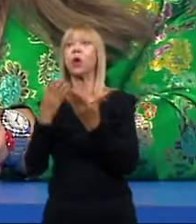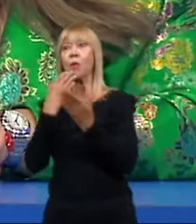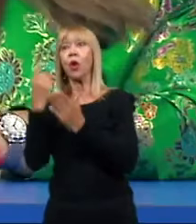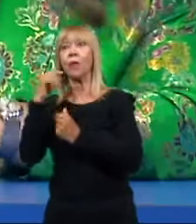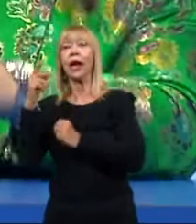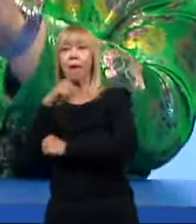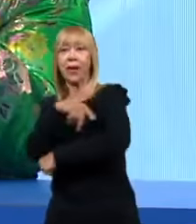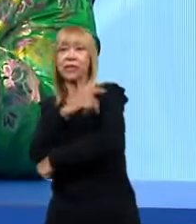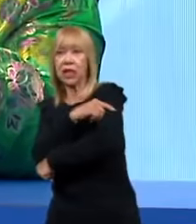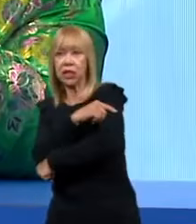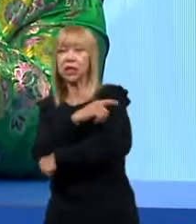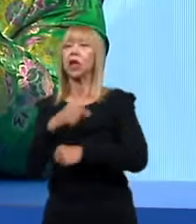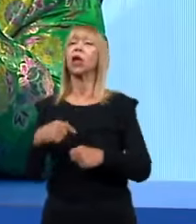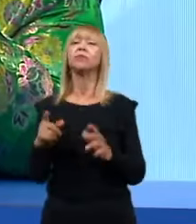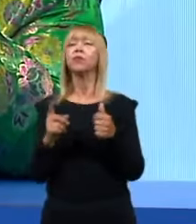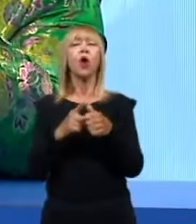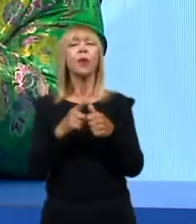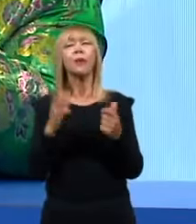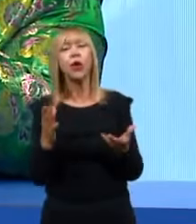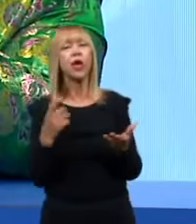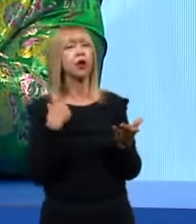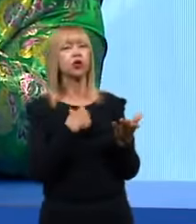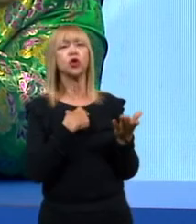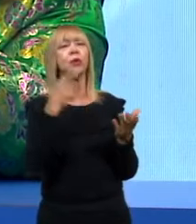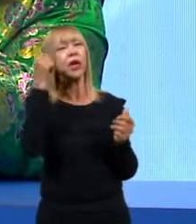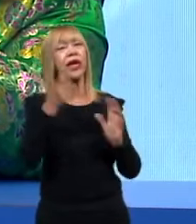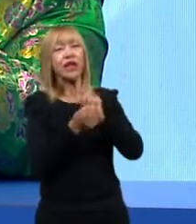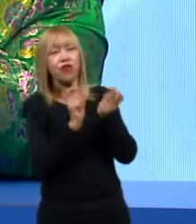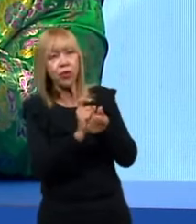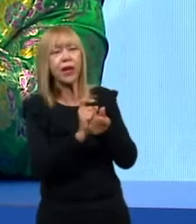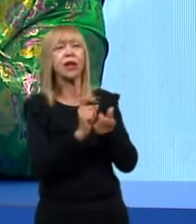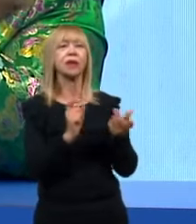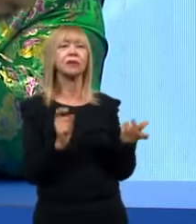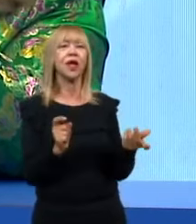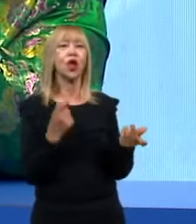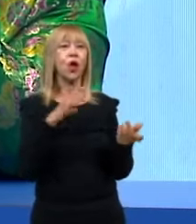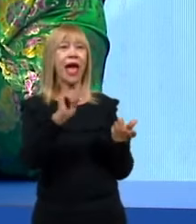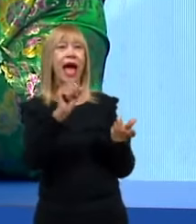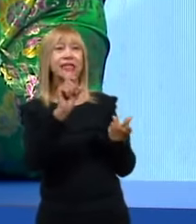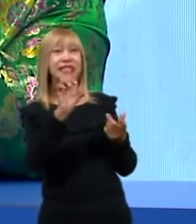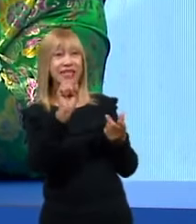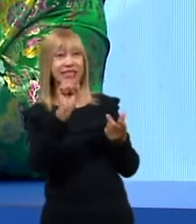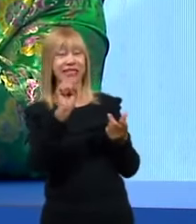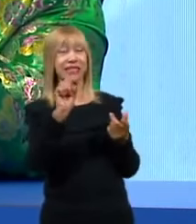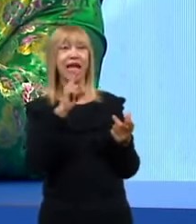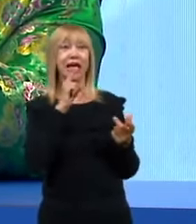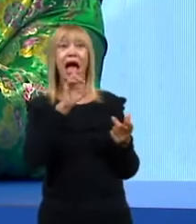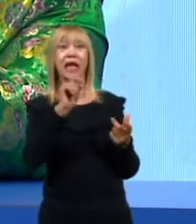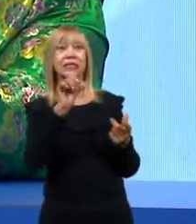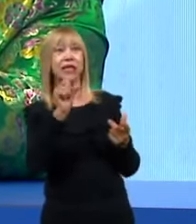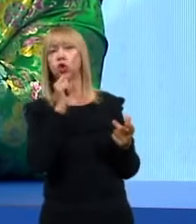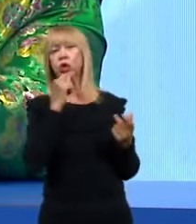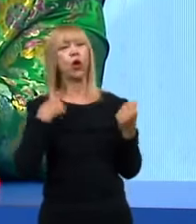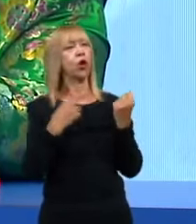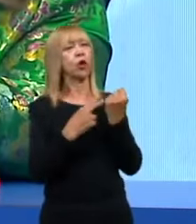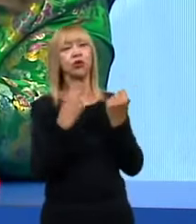los pacientes? Mira, lo primero es que nosotros tenemos que reformar lo que es ACES. La realidad es que ACES no tiene los